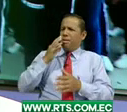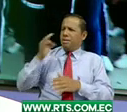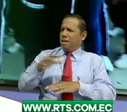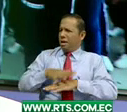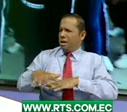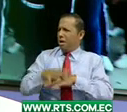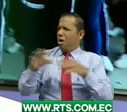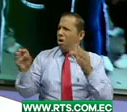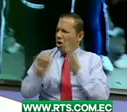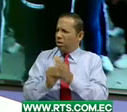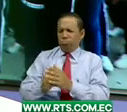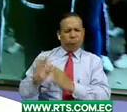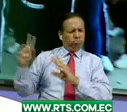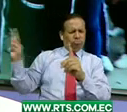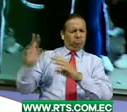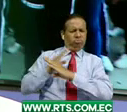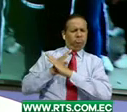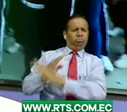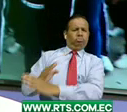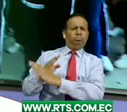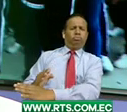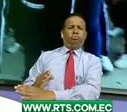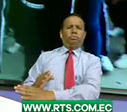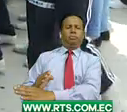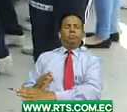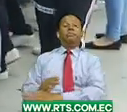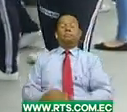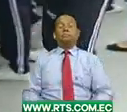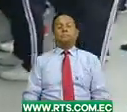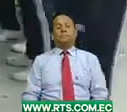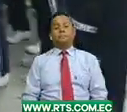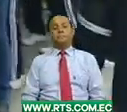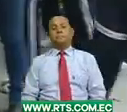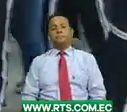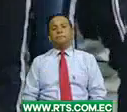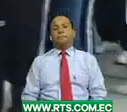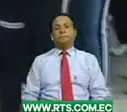prueba luego de las supuestas filtraciones.